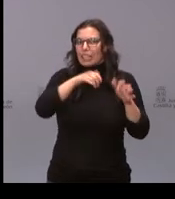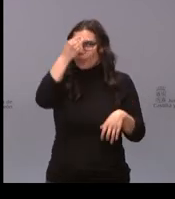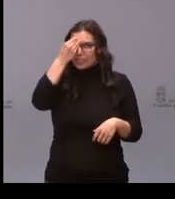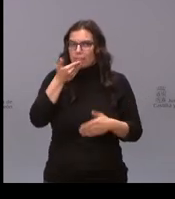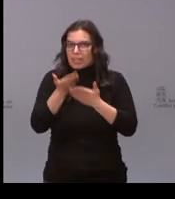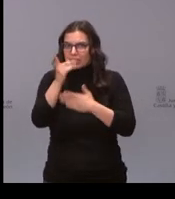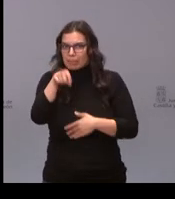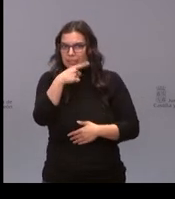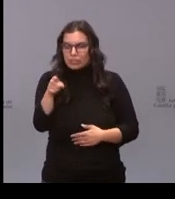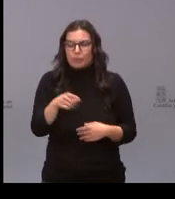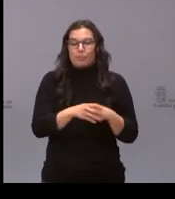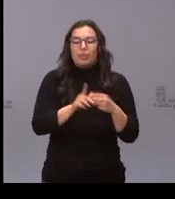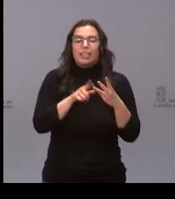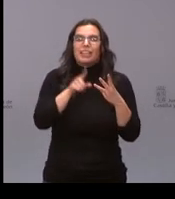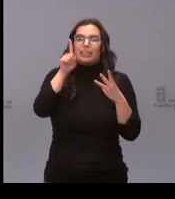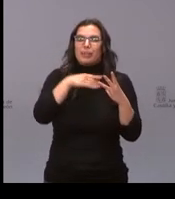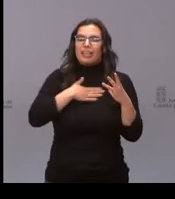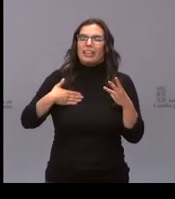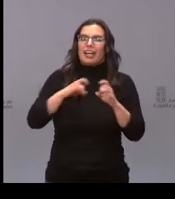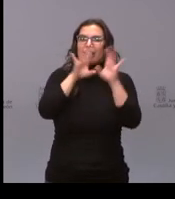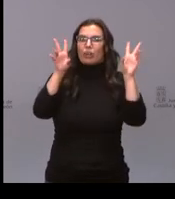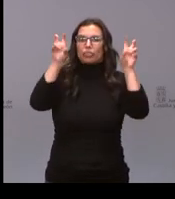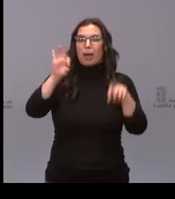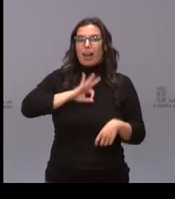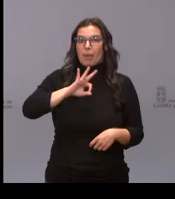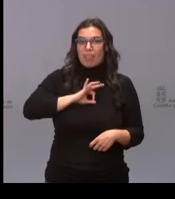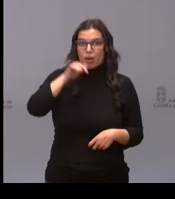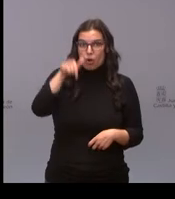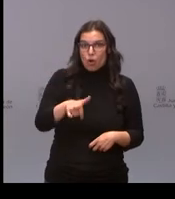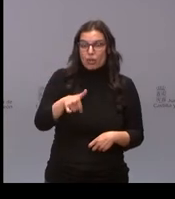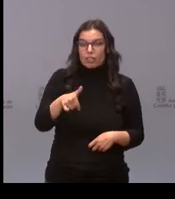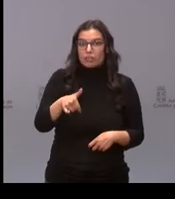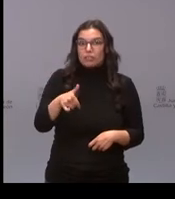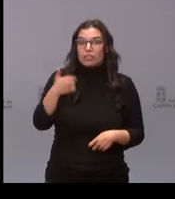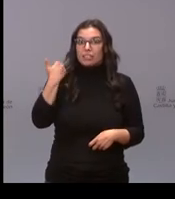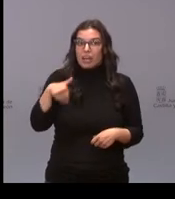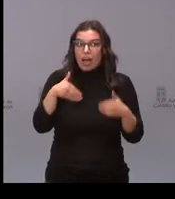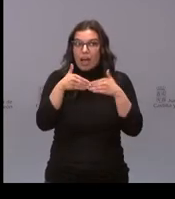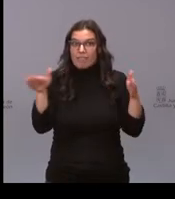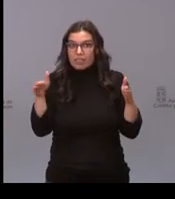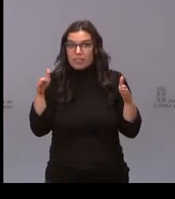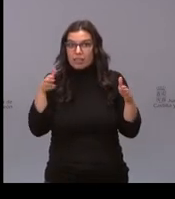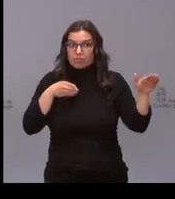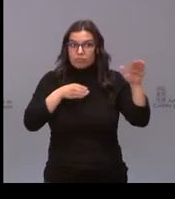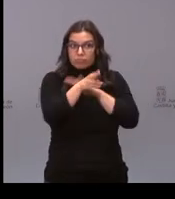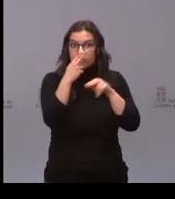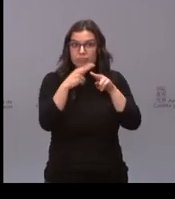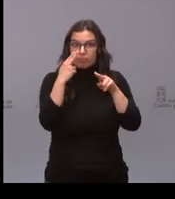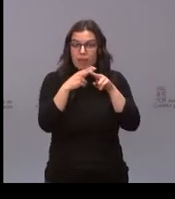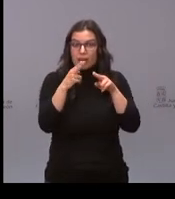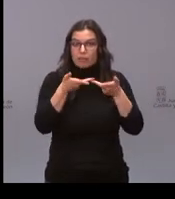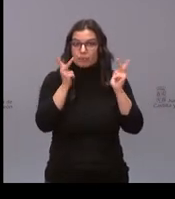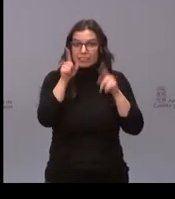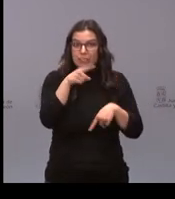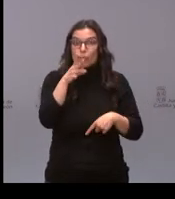Y también quería una aclaración sobre el tema de Almazán, sobre si hoy va a haber municipios que puedan reabrir los bares, porque el portavoz dio a